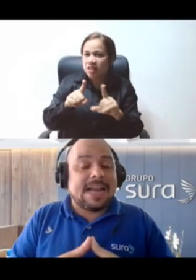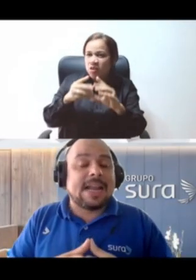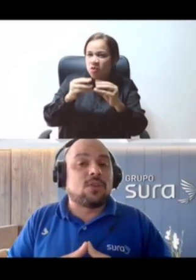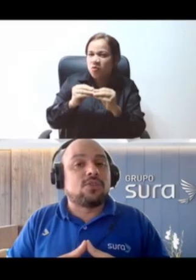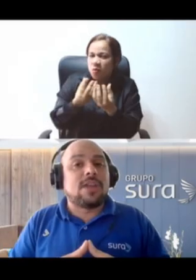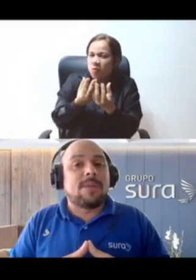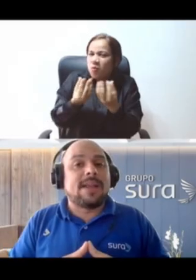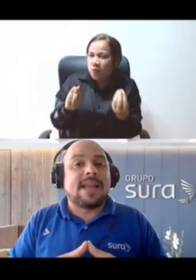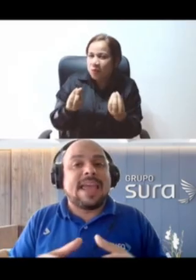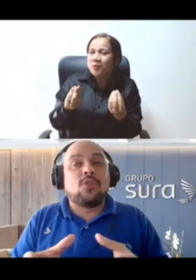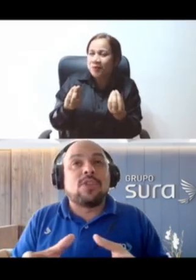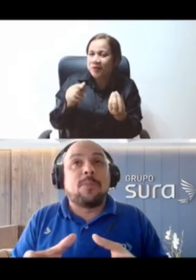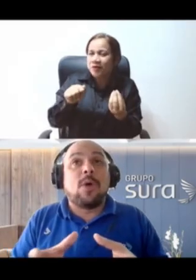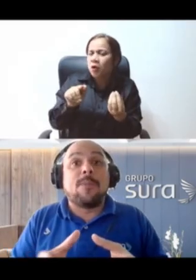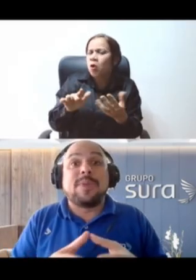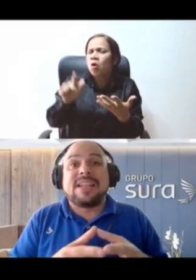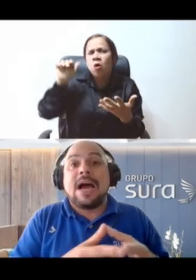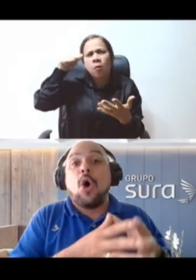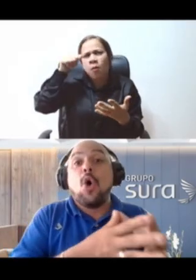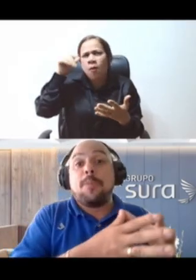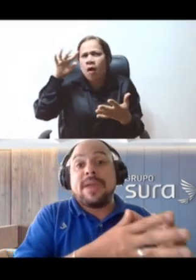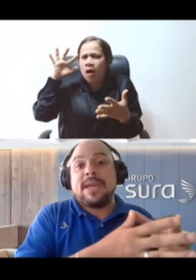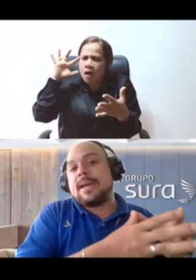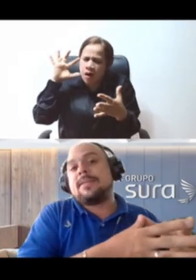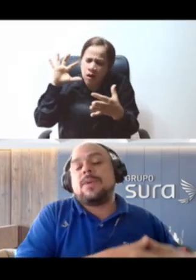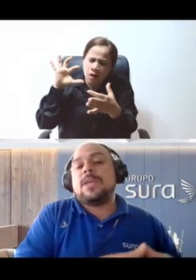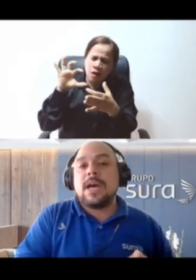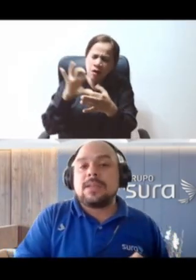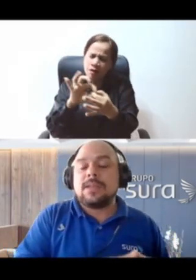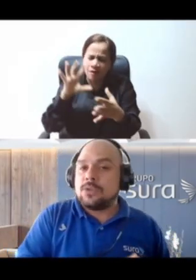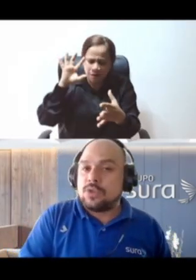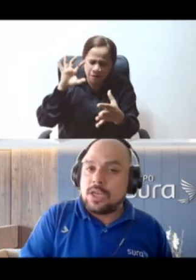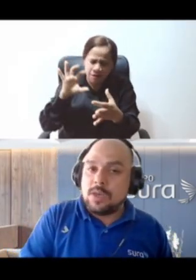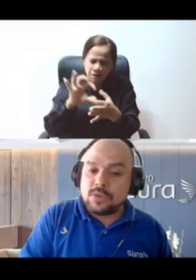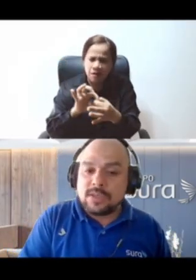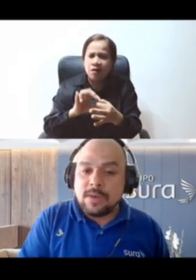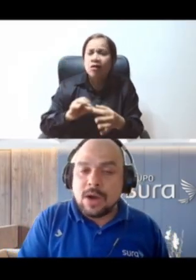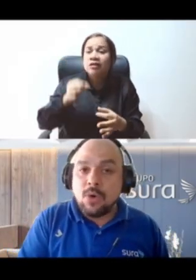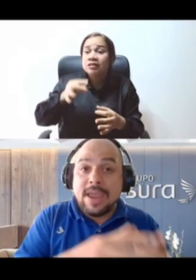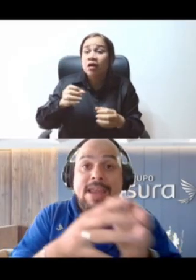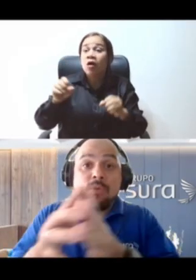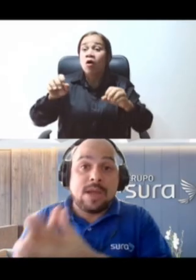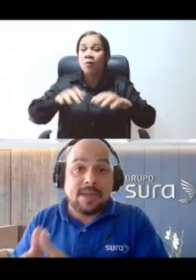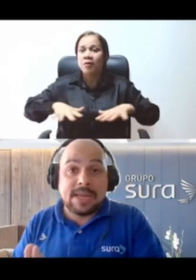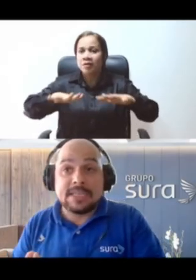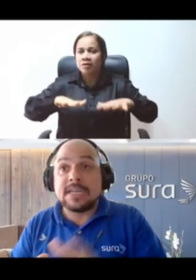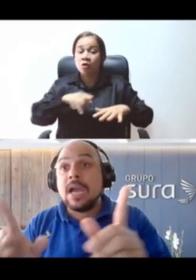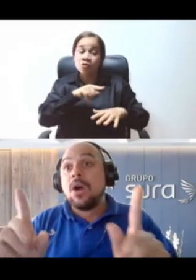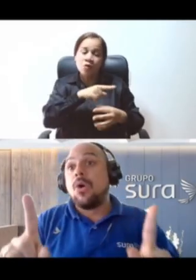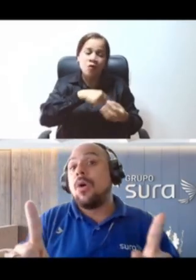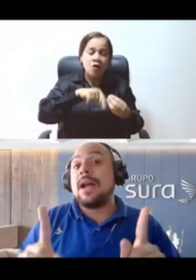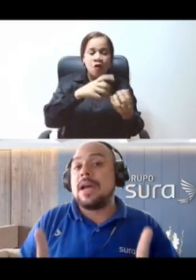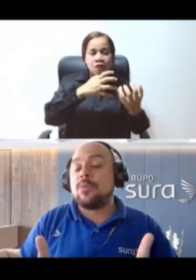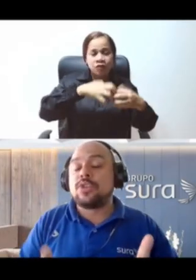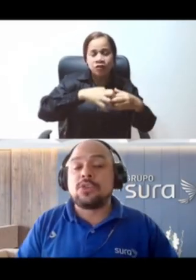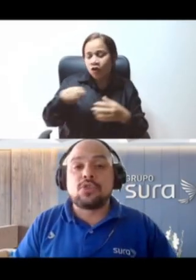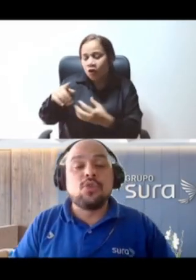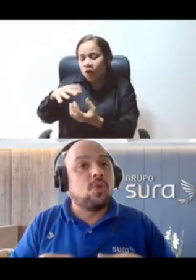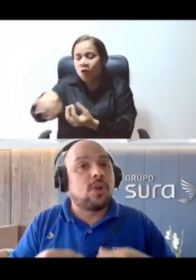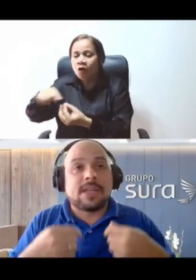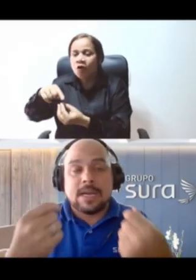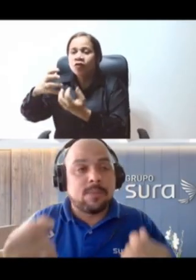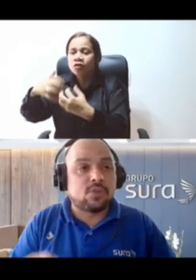podamos engranarlos de una manera en donde podamos ver la operatividad de estos equipos de trabajo en una emergencia.